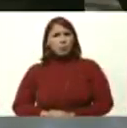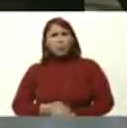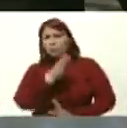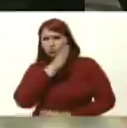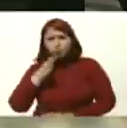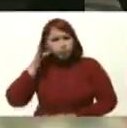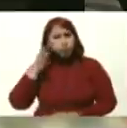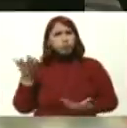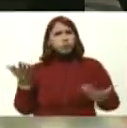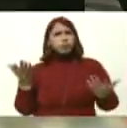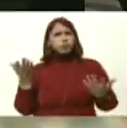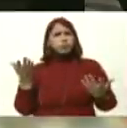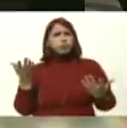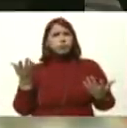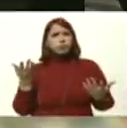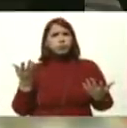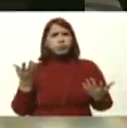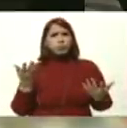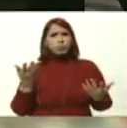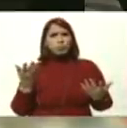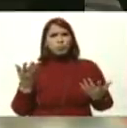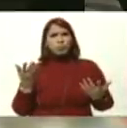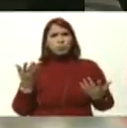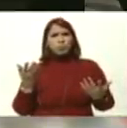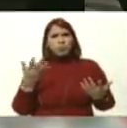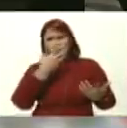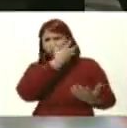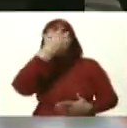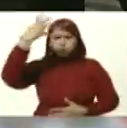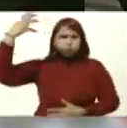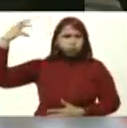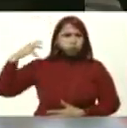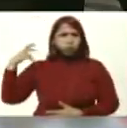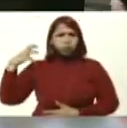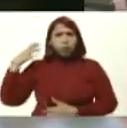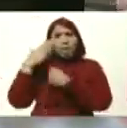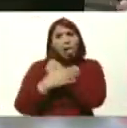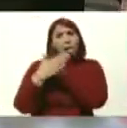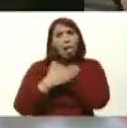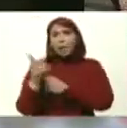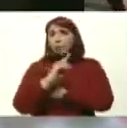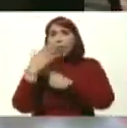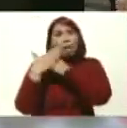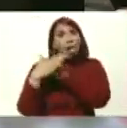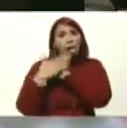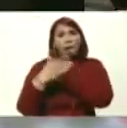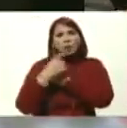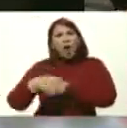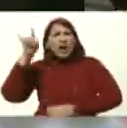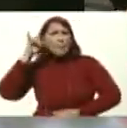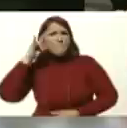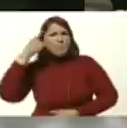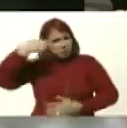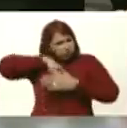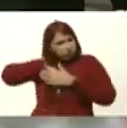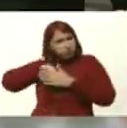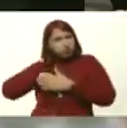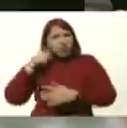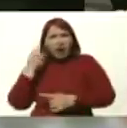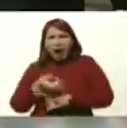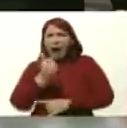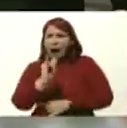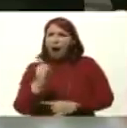Capriles Radosky, quítate tu disfraz de corderito, no eres ningún corderito, eres un diablo, Capriles Radosky,